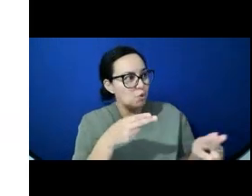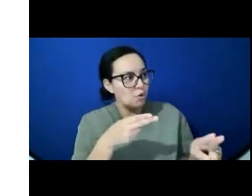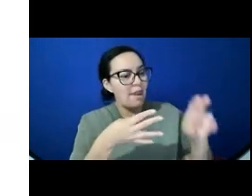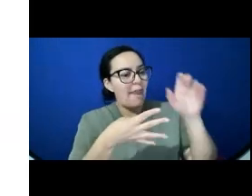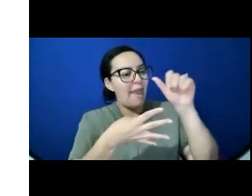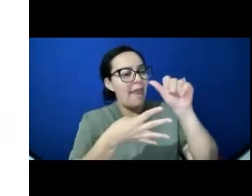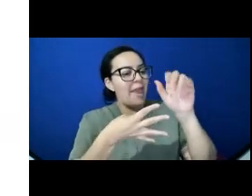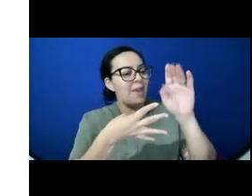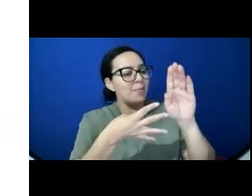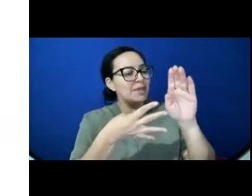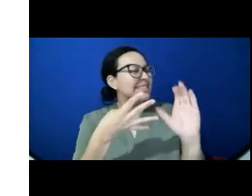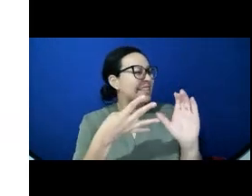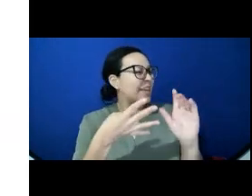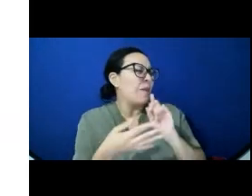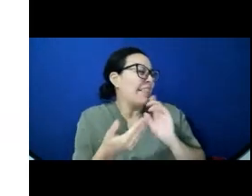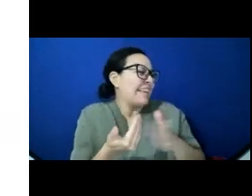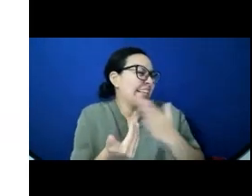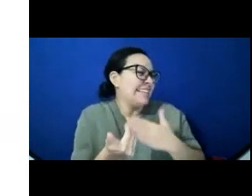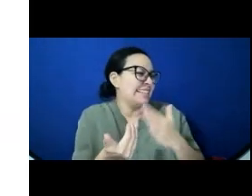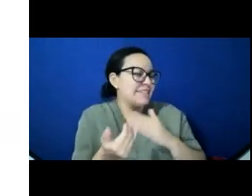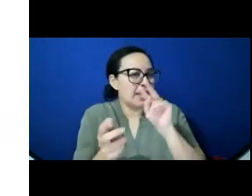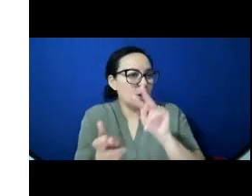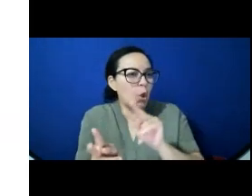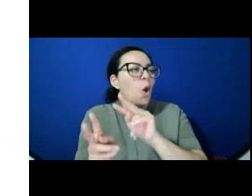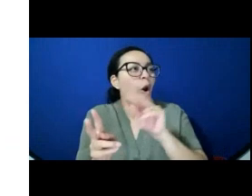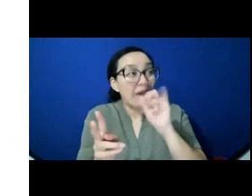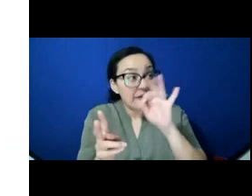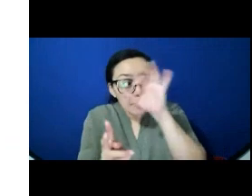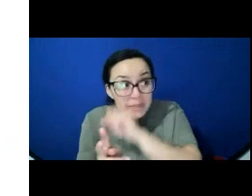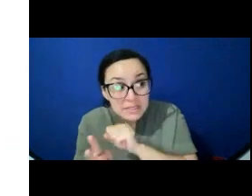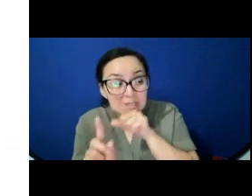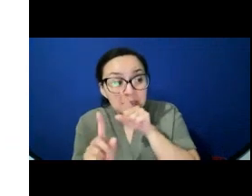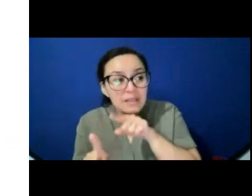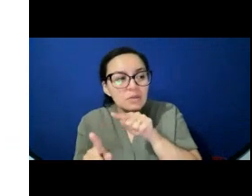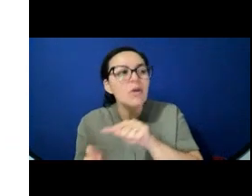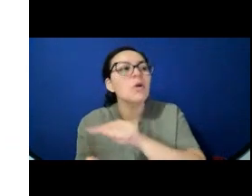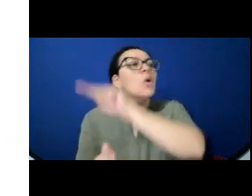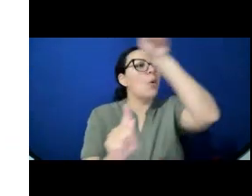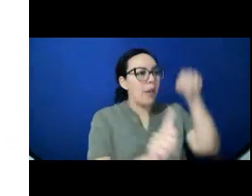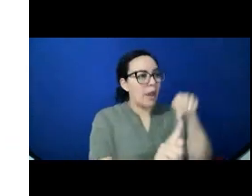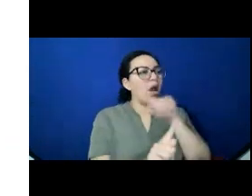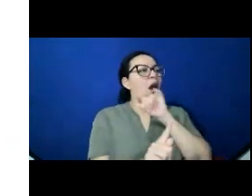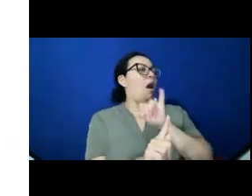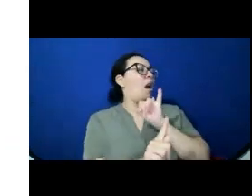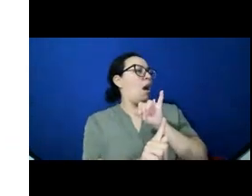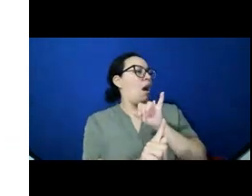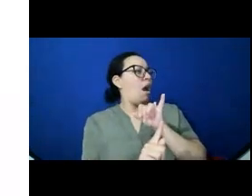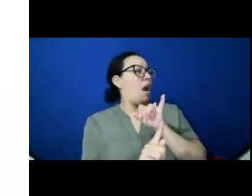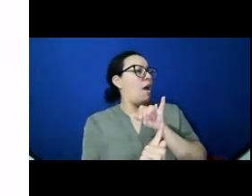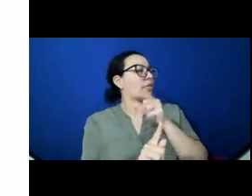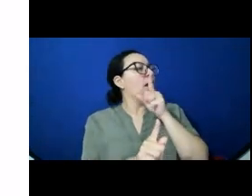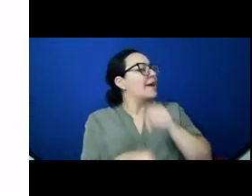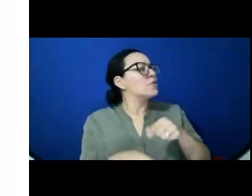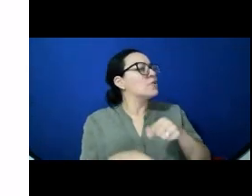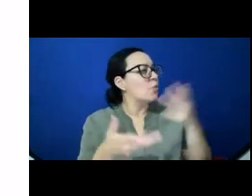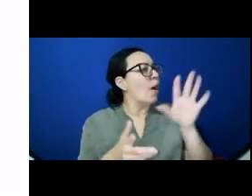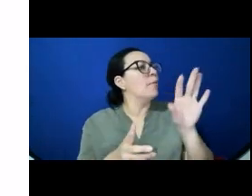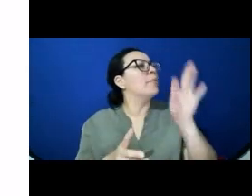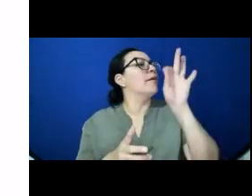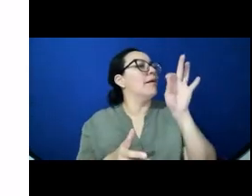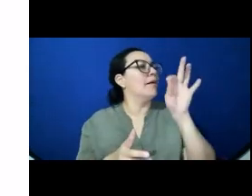las preguntas cortas de múltiples selecciones es muy fácil regresar y decir, bueno, pensarlo nuevamente. ¿Cuál es la contestación